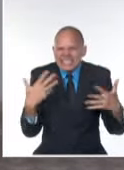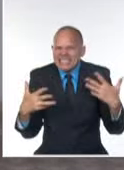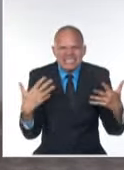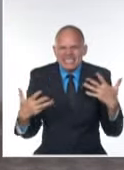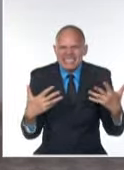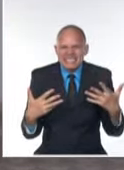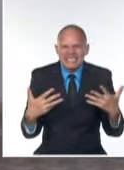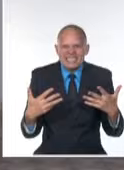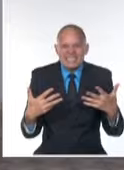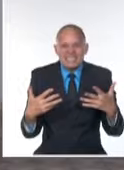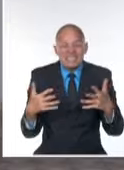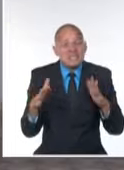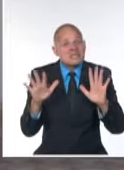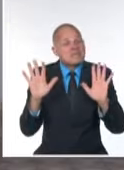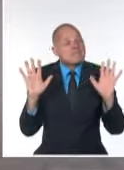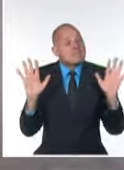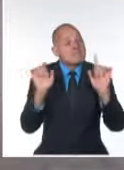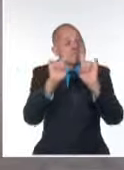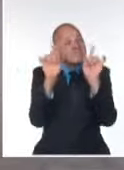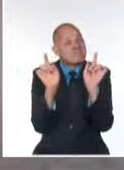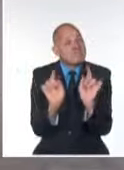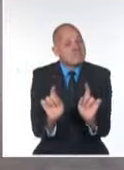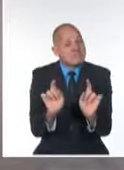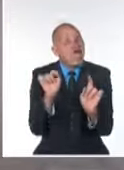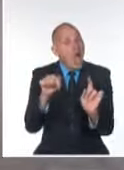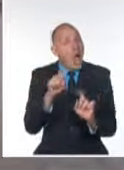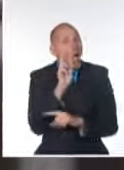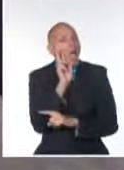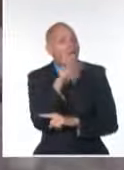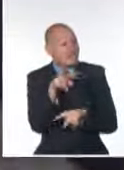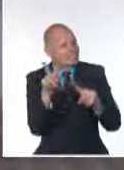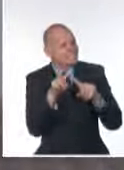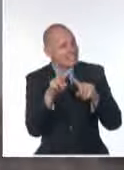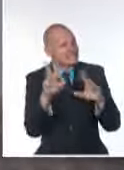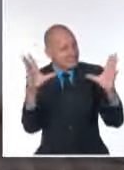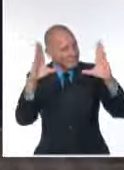3? Las respuestas las tendremos este domingo.